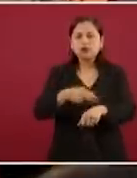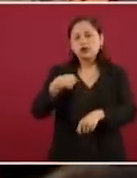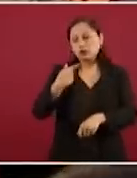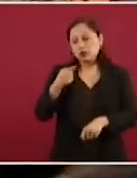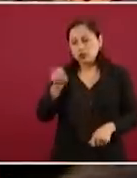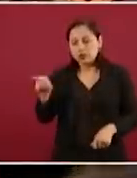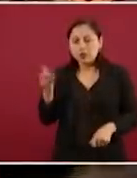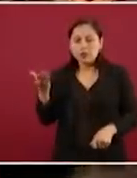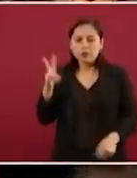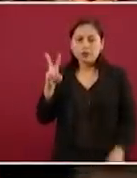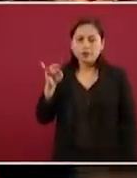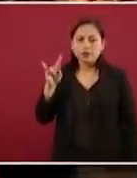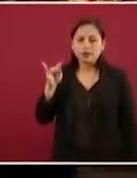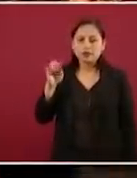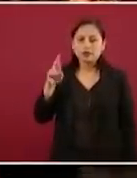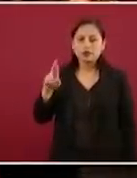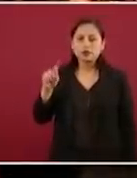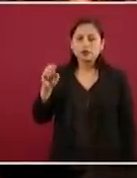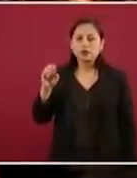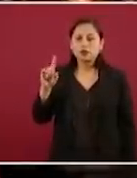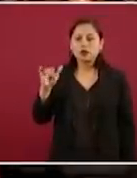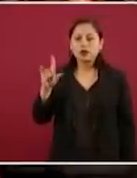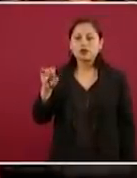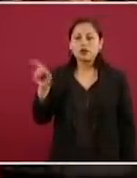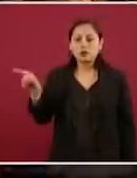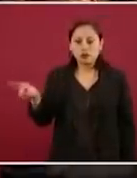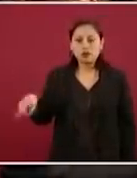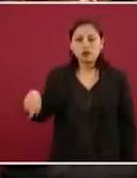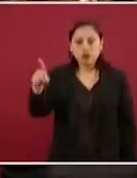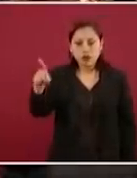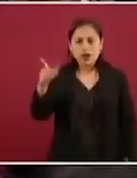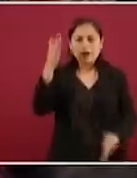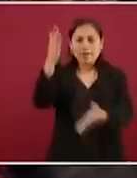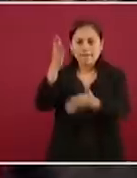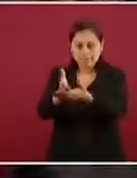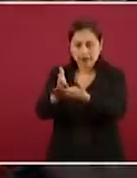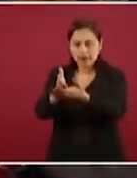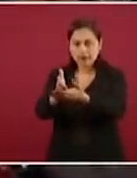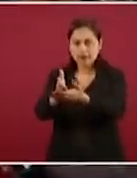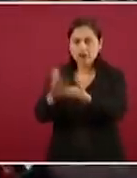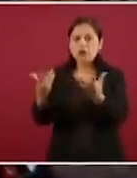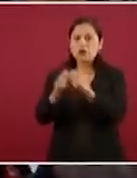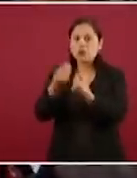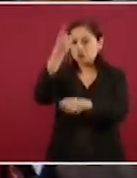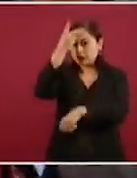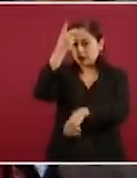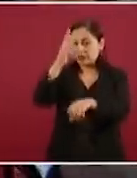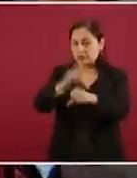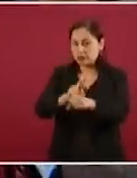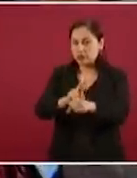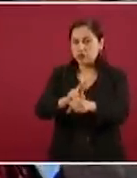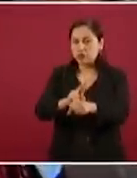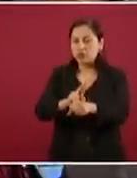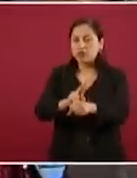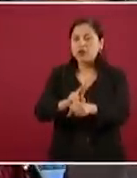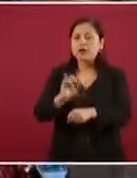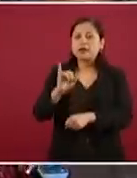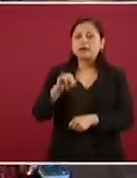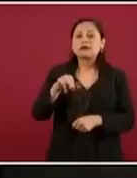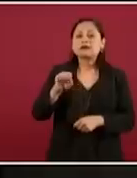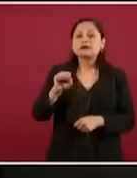Víctor Manuel Toledo, que vaya el director del Instituto de Salud para el